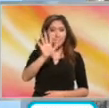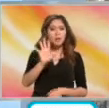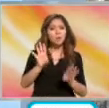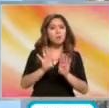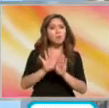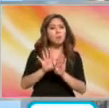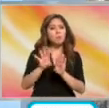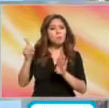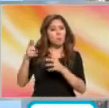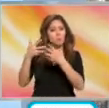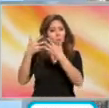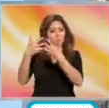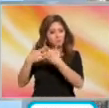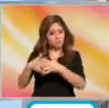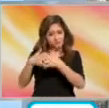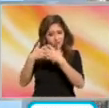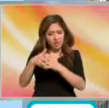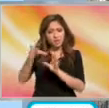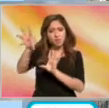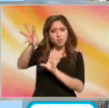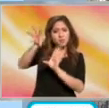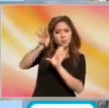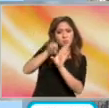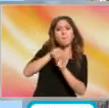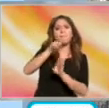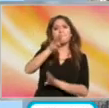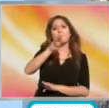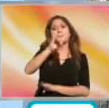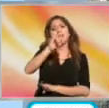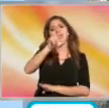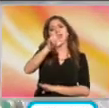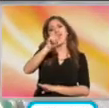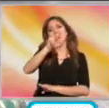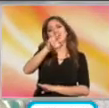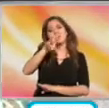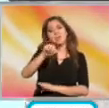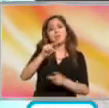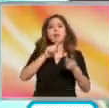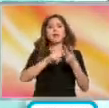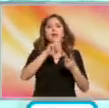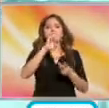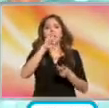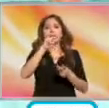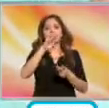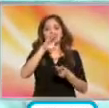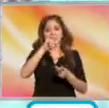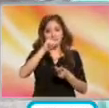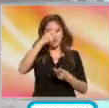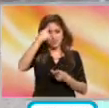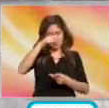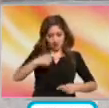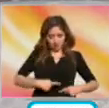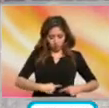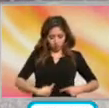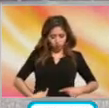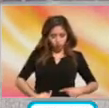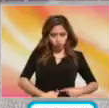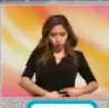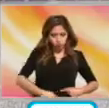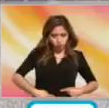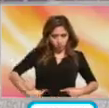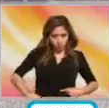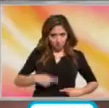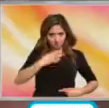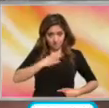de pigmentos, de bilirrubinas y de enzimas que sirven para la digestión. Esa es la función de la vesícula